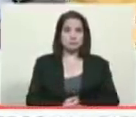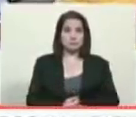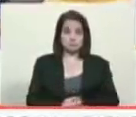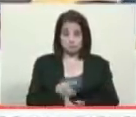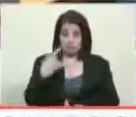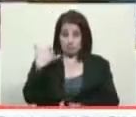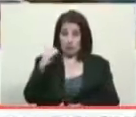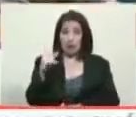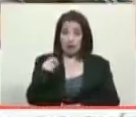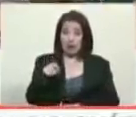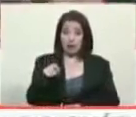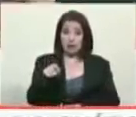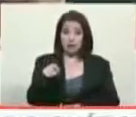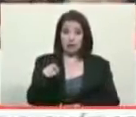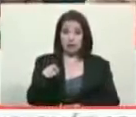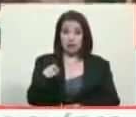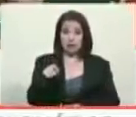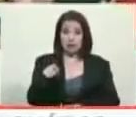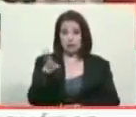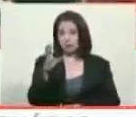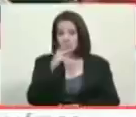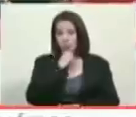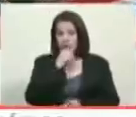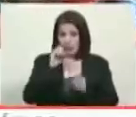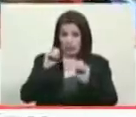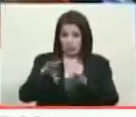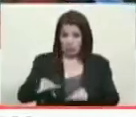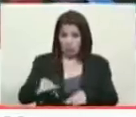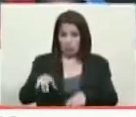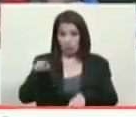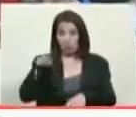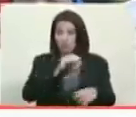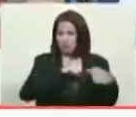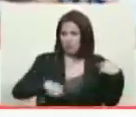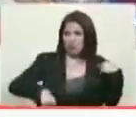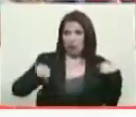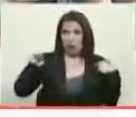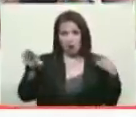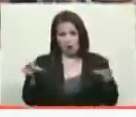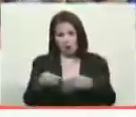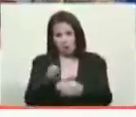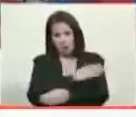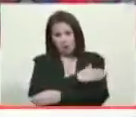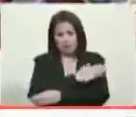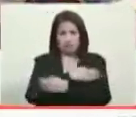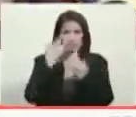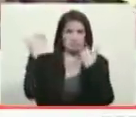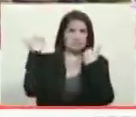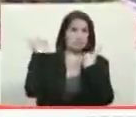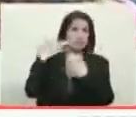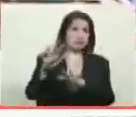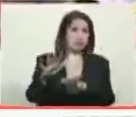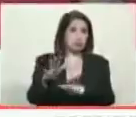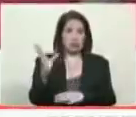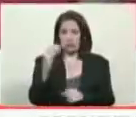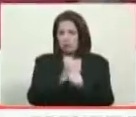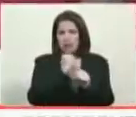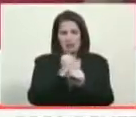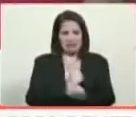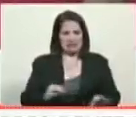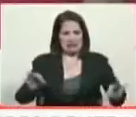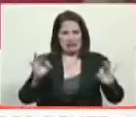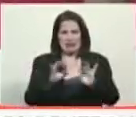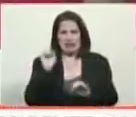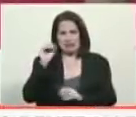¿Aplica eso? No aplica. Abandono del cargo, tienen esos flojos. Y hace tiempo se fueron de sus funciones.